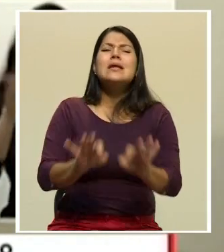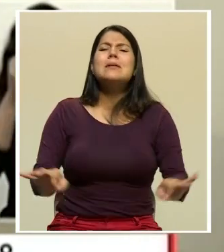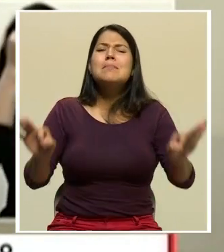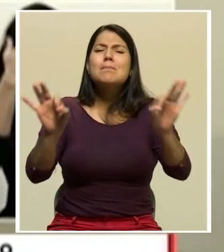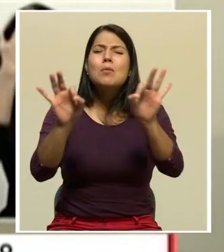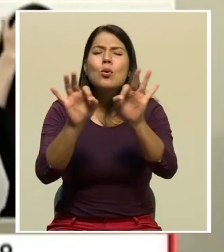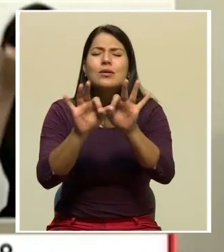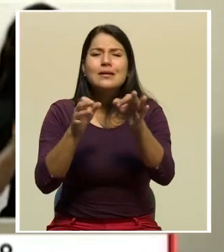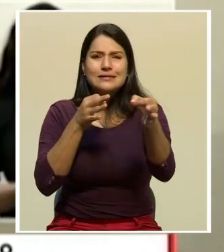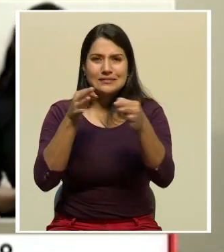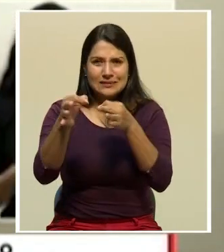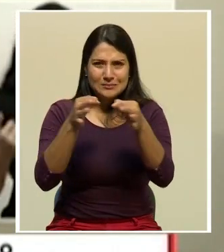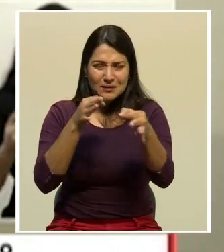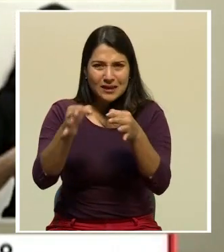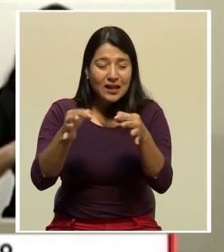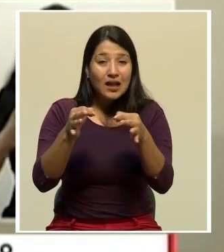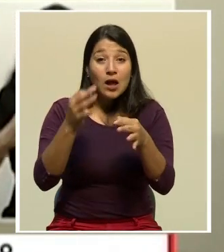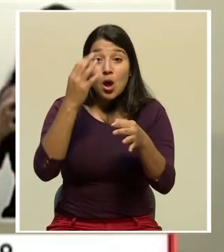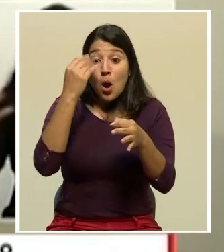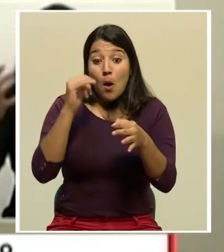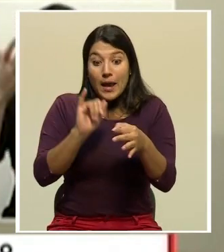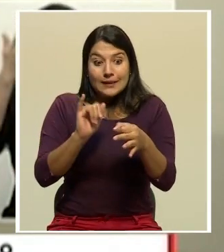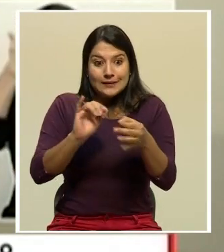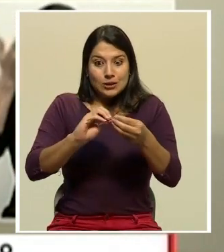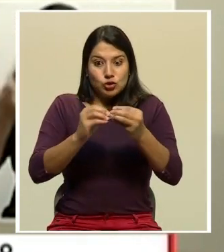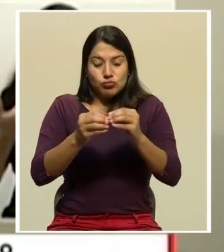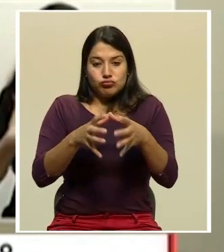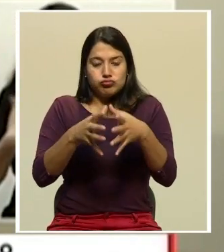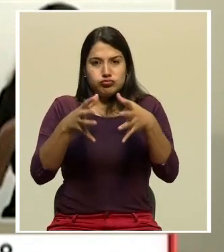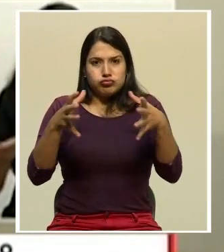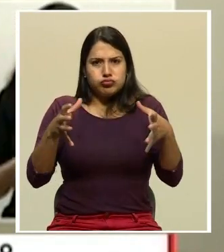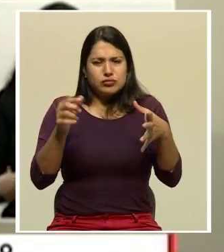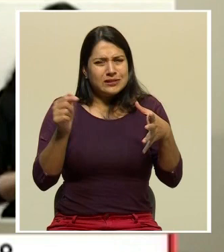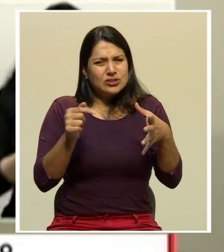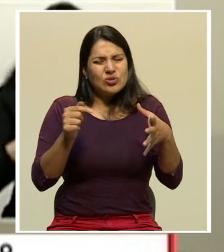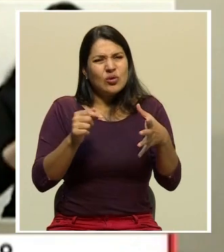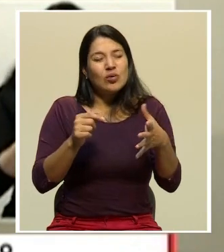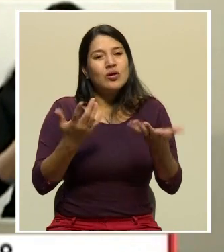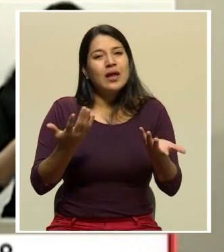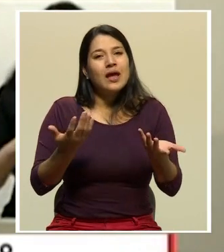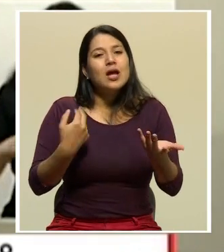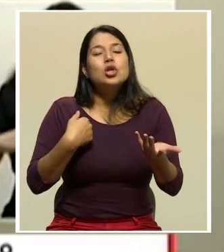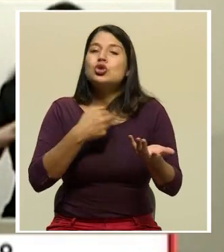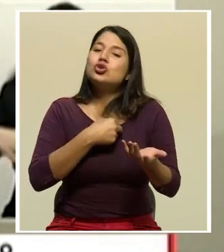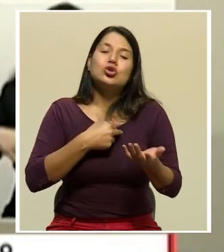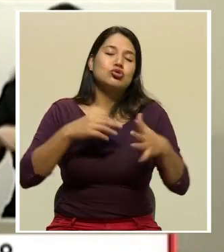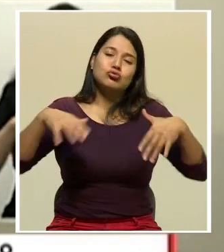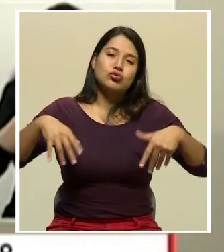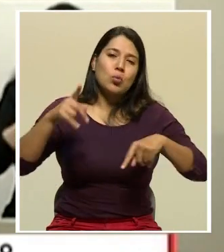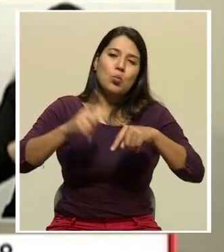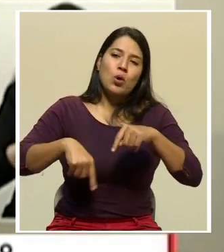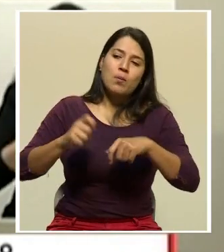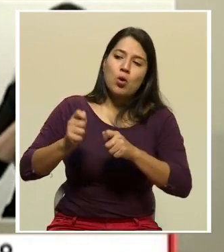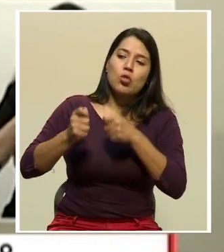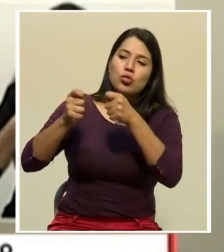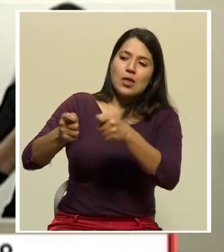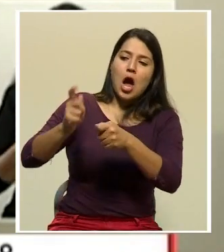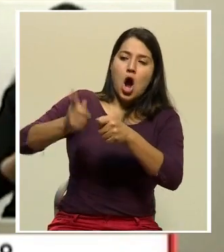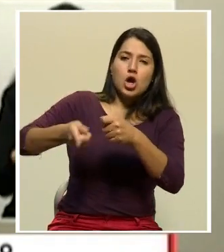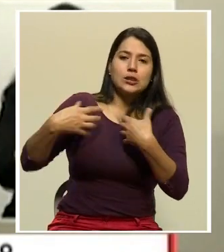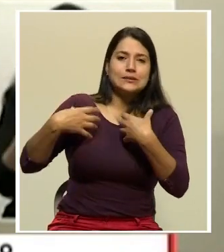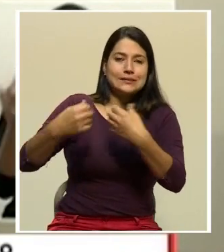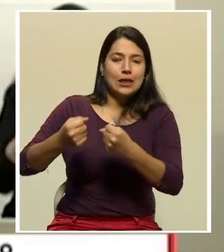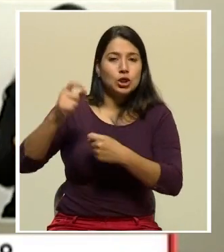en medio de toda esta escalada de casos que hemos tenido, en realidad no hemos podido girar todas las órdenes sanitarias necesarias.